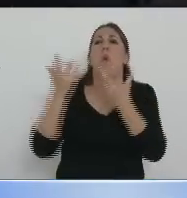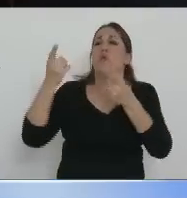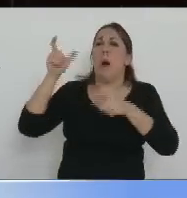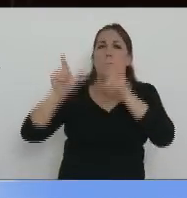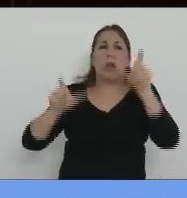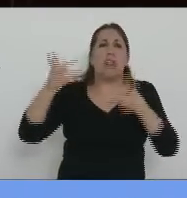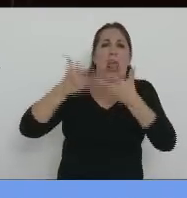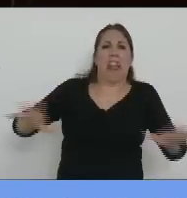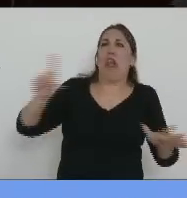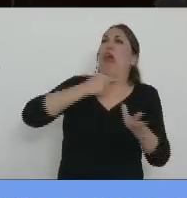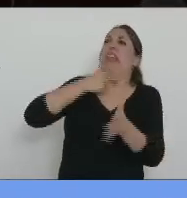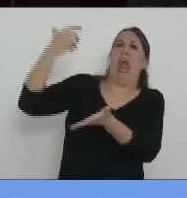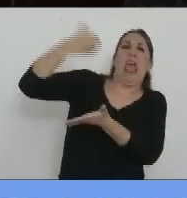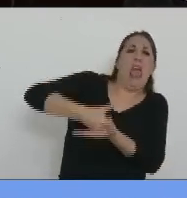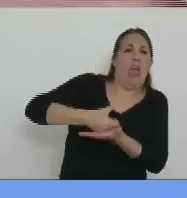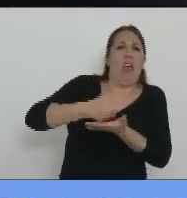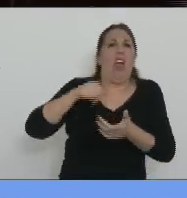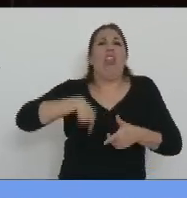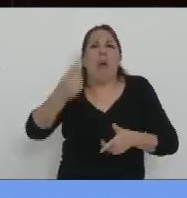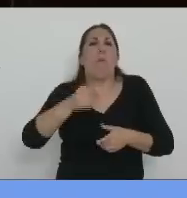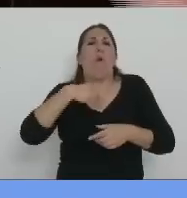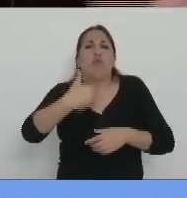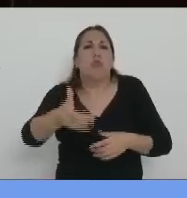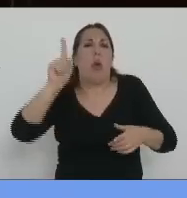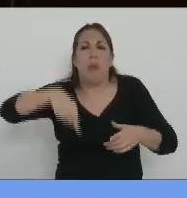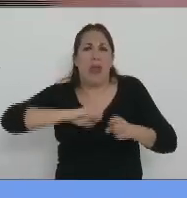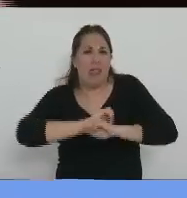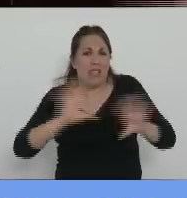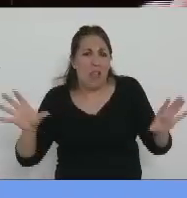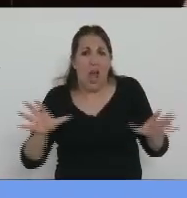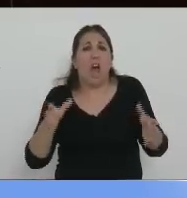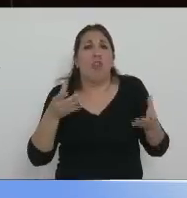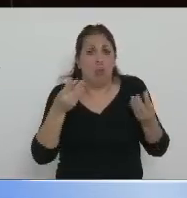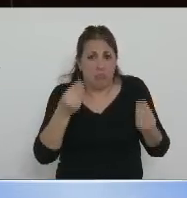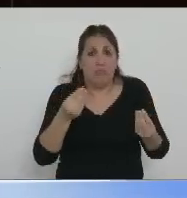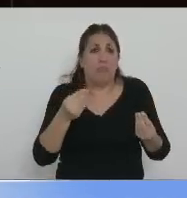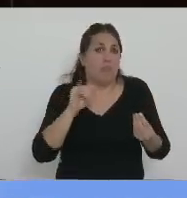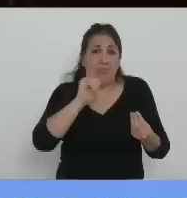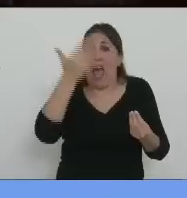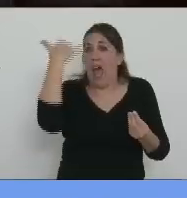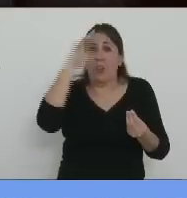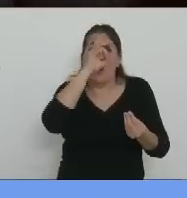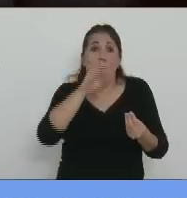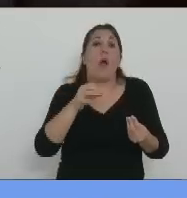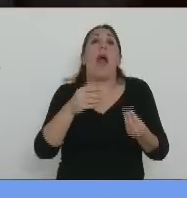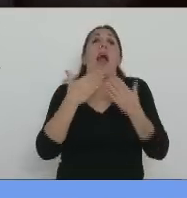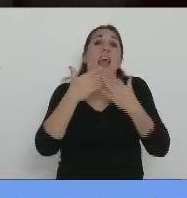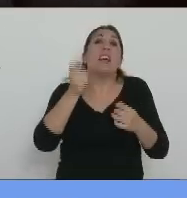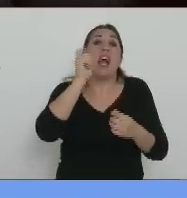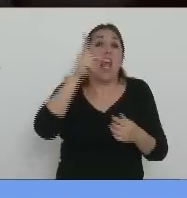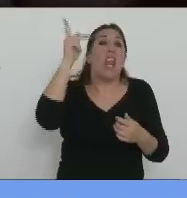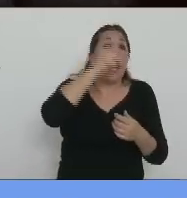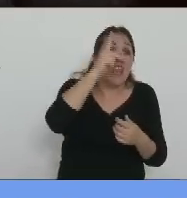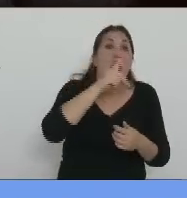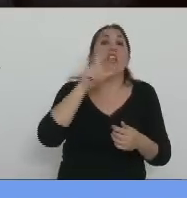esto va a ser un desastre nunca se hizo claro nunca se había hecho lo hicieron lula y kirchner que nos